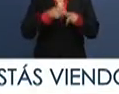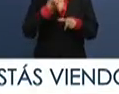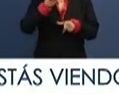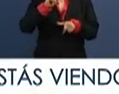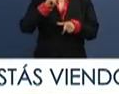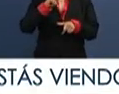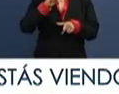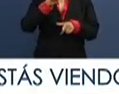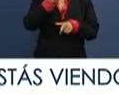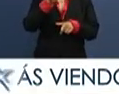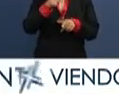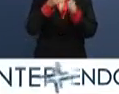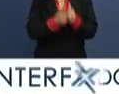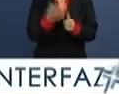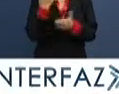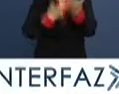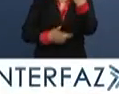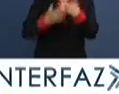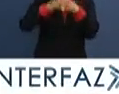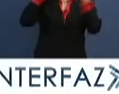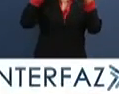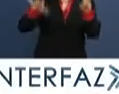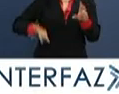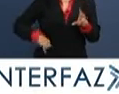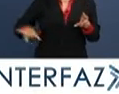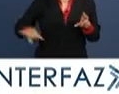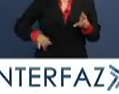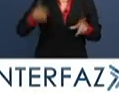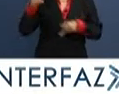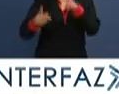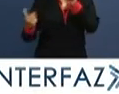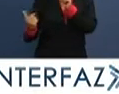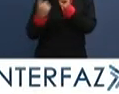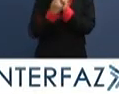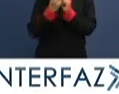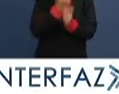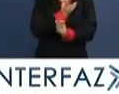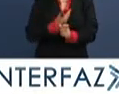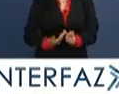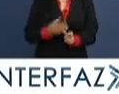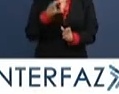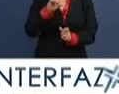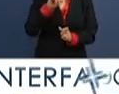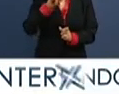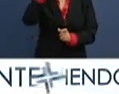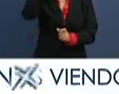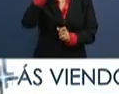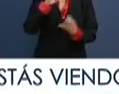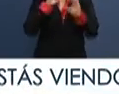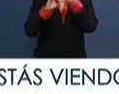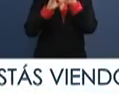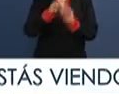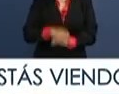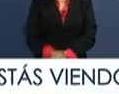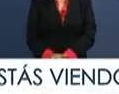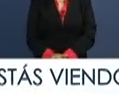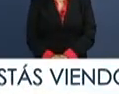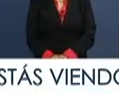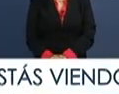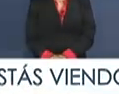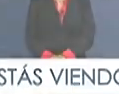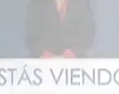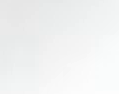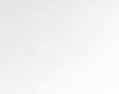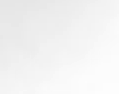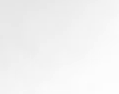en Interfaz, no se vayan. Al regresar, una interesante plática con el presidente de la Academia Mexicana de la Comunicación.